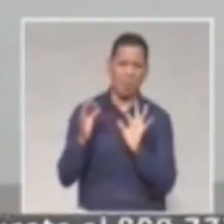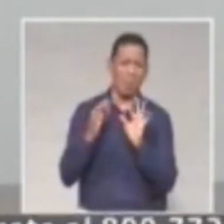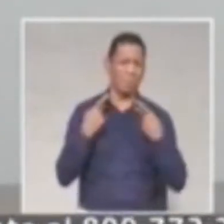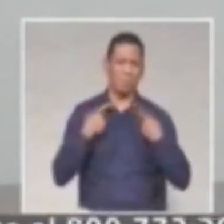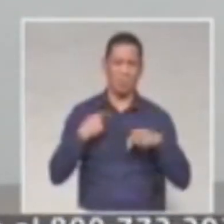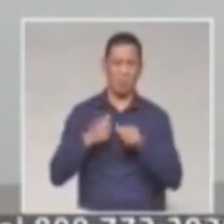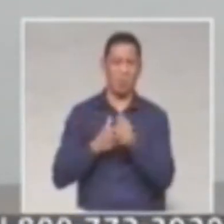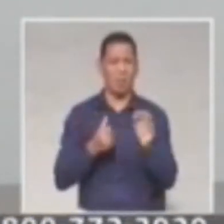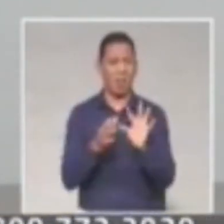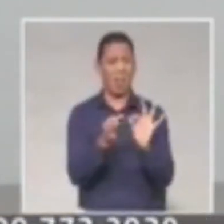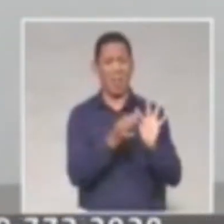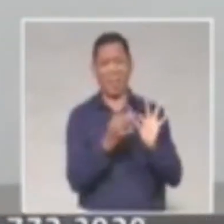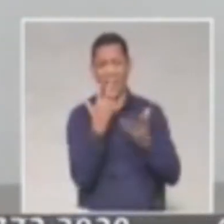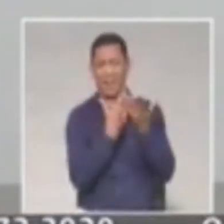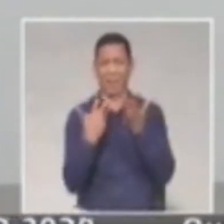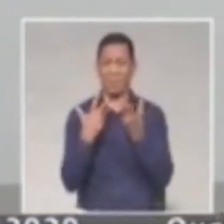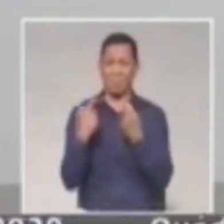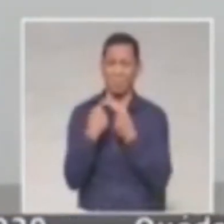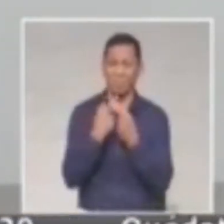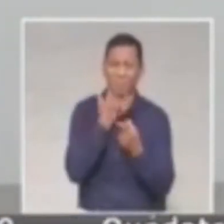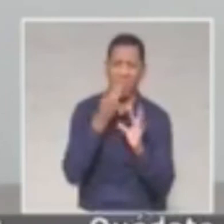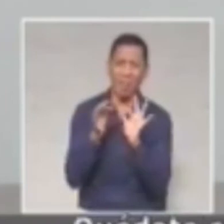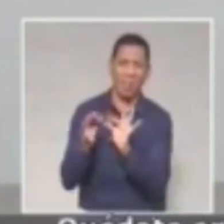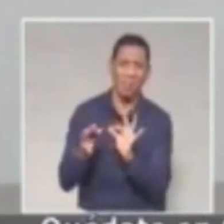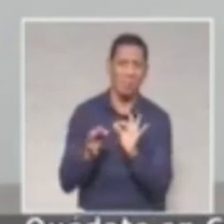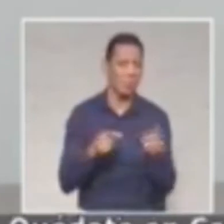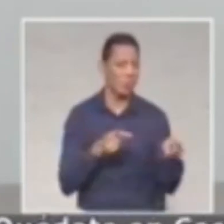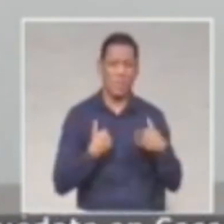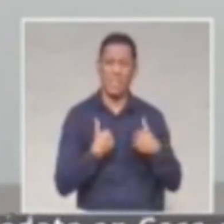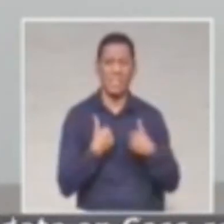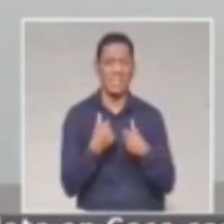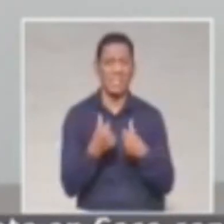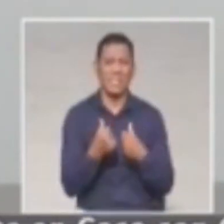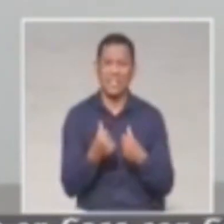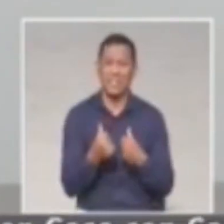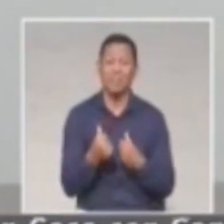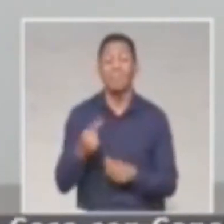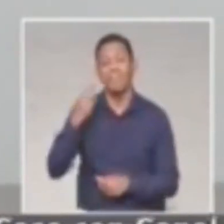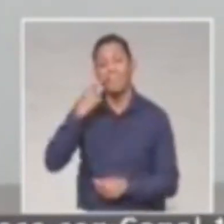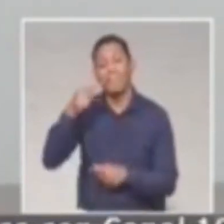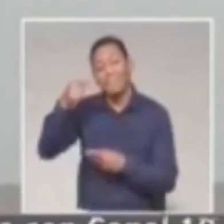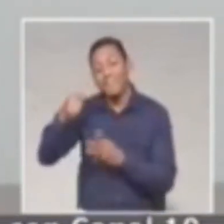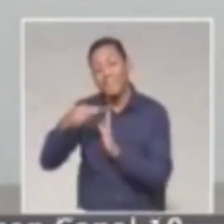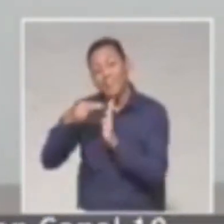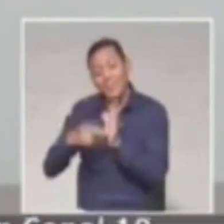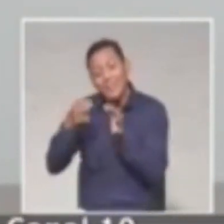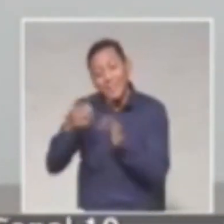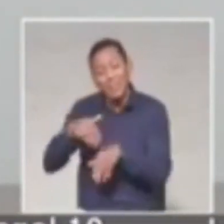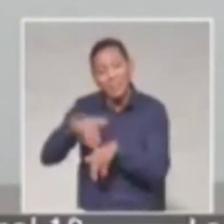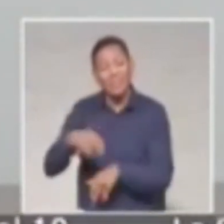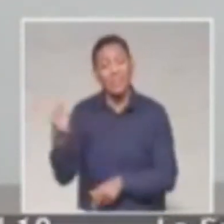que se desesperan y no quieren entender que esta normatividad se tiene que cumplir. ¿Por qué? Porque no estamos en un tema